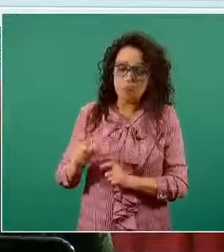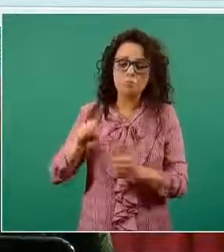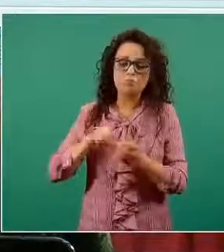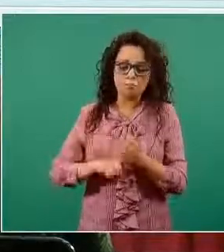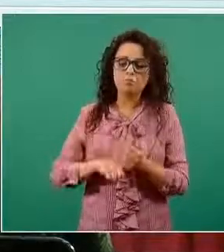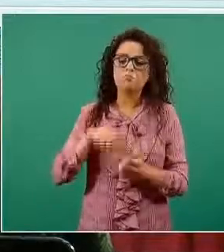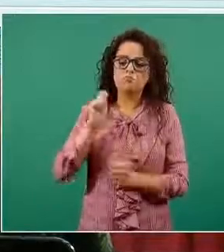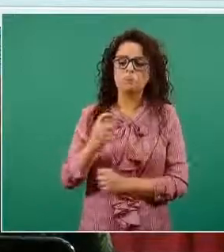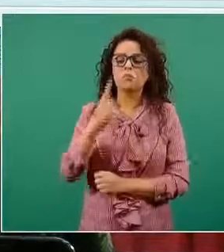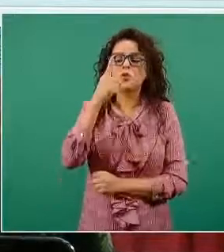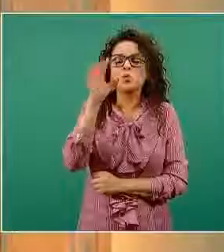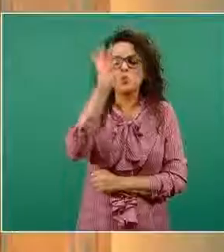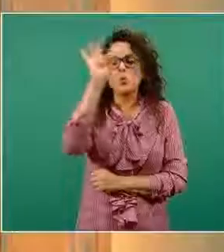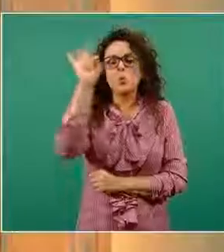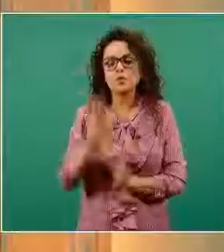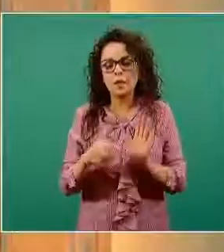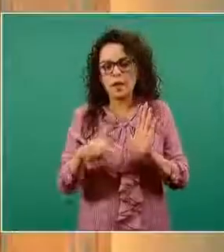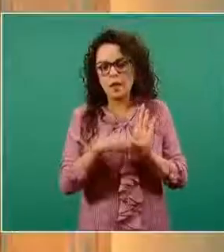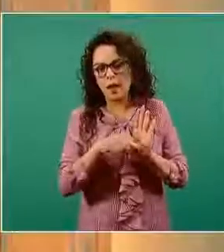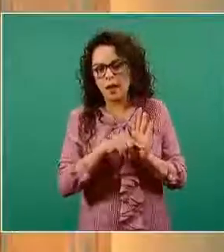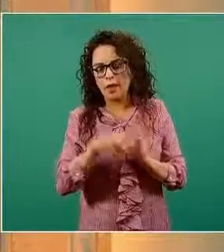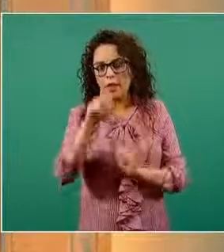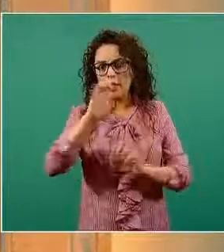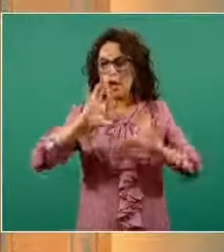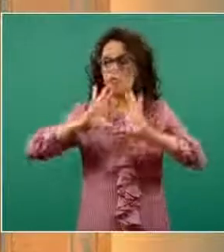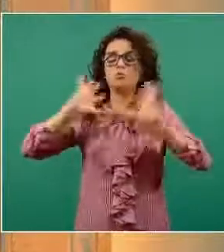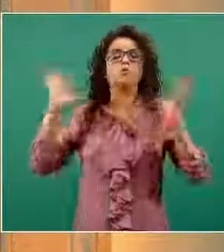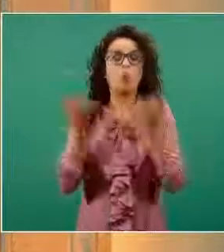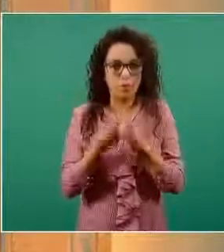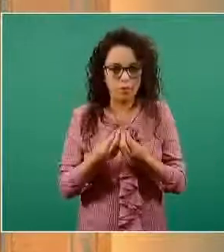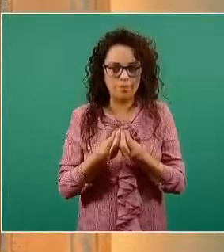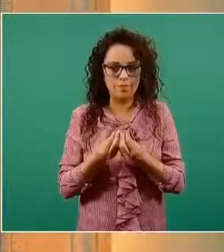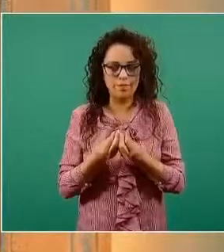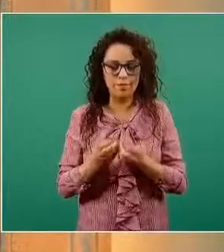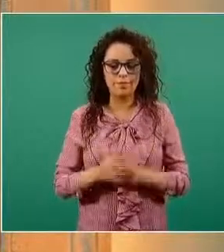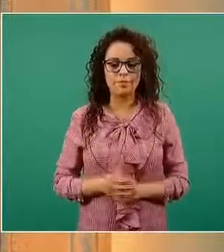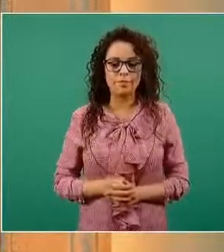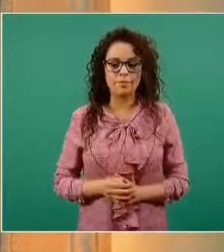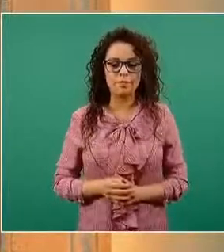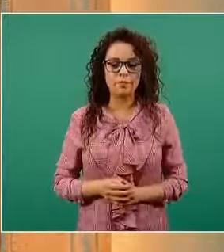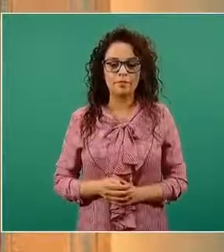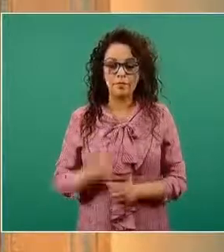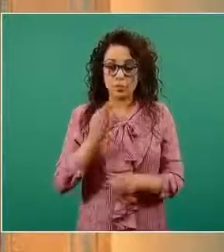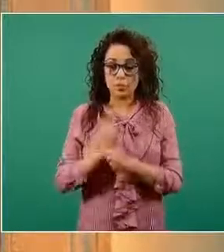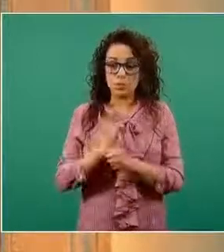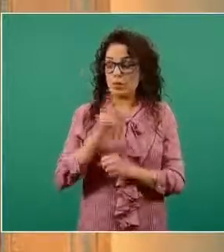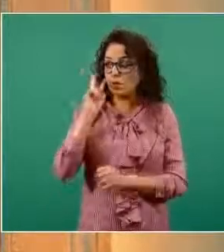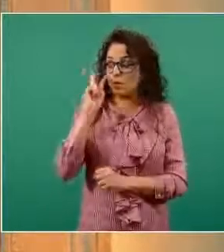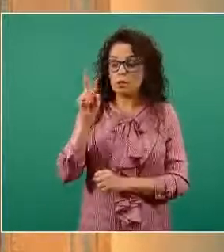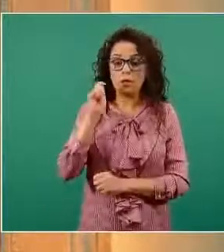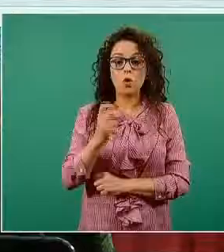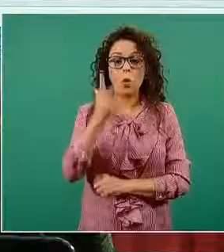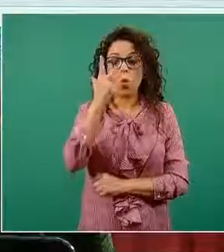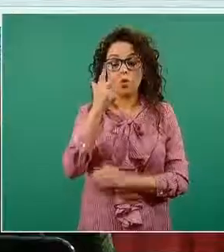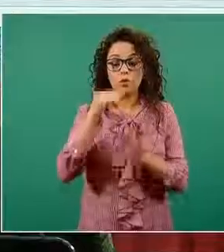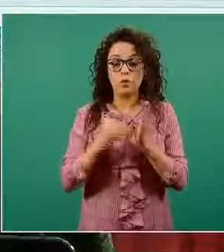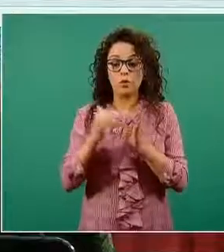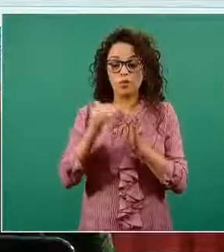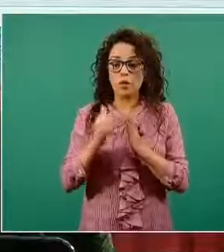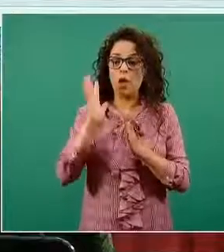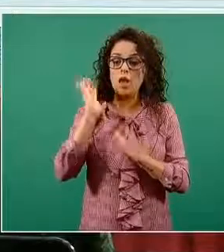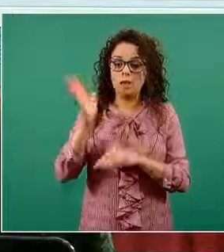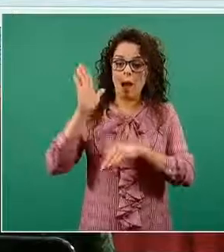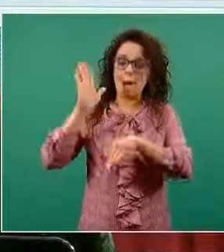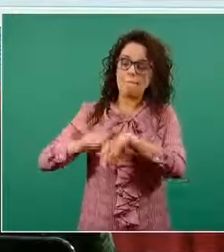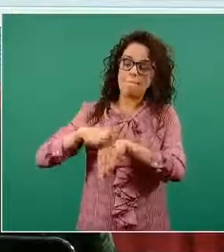total acumulada. Vean también que el día de hoy estamos ya sobrepasando los 8 millones, es decir, hay más de